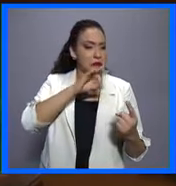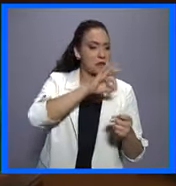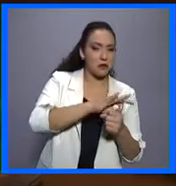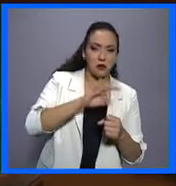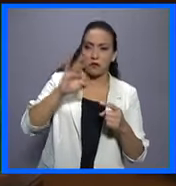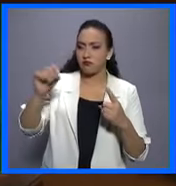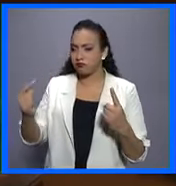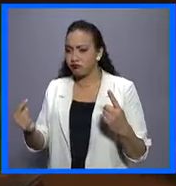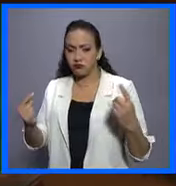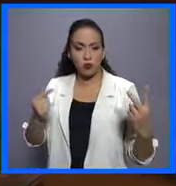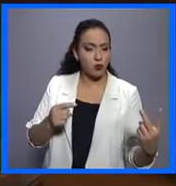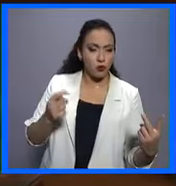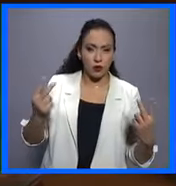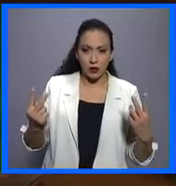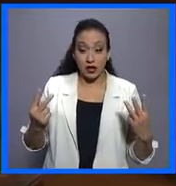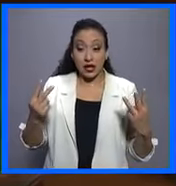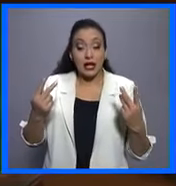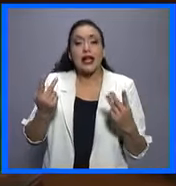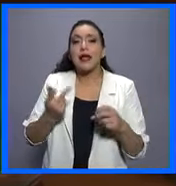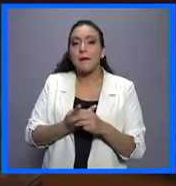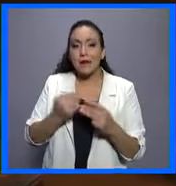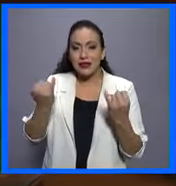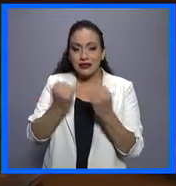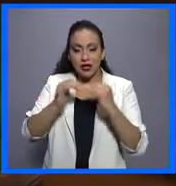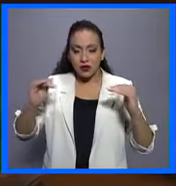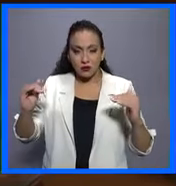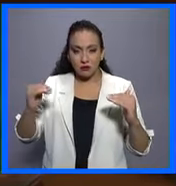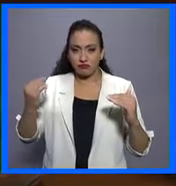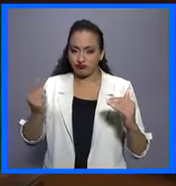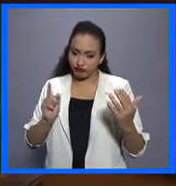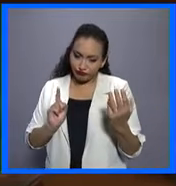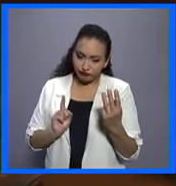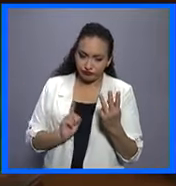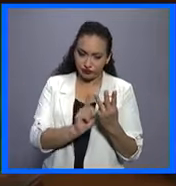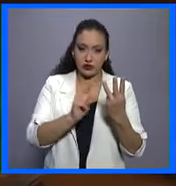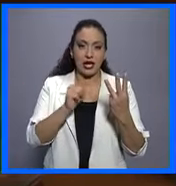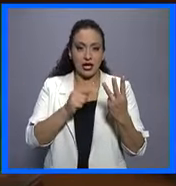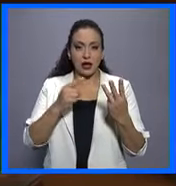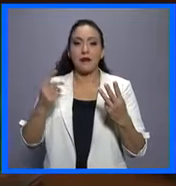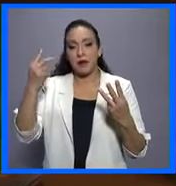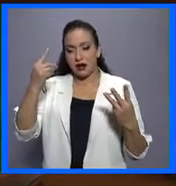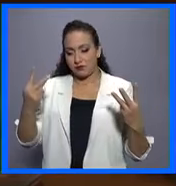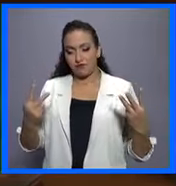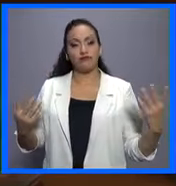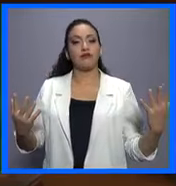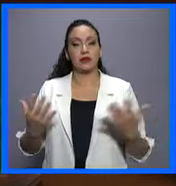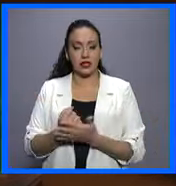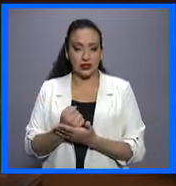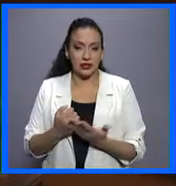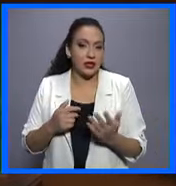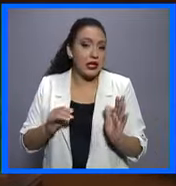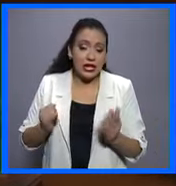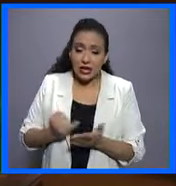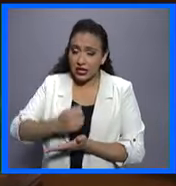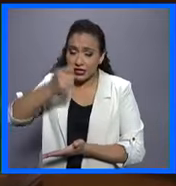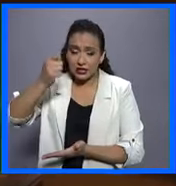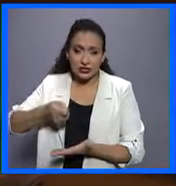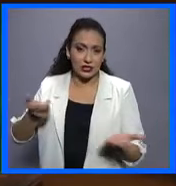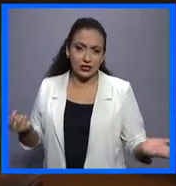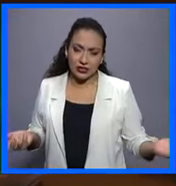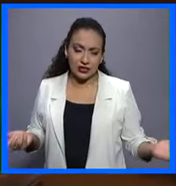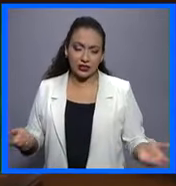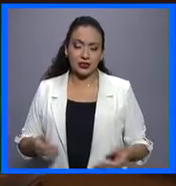culminó decidiendo el fondo y bueno, la reclamación no podría modificar la sentencia